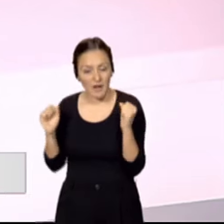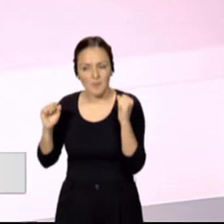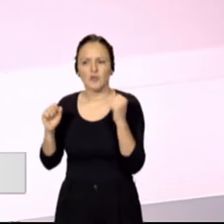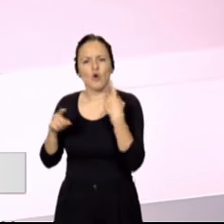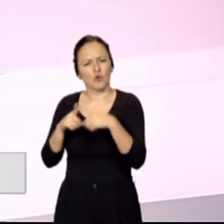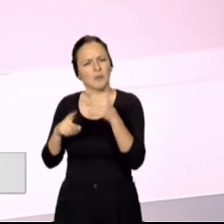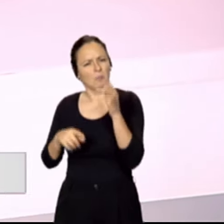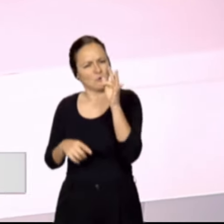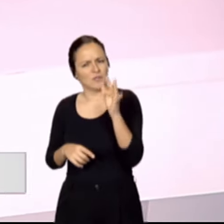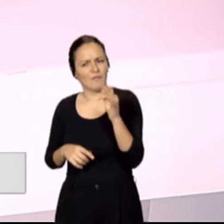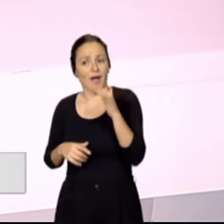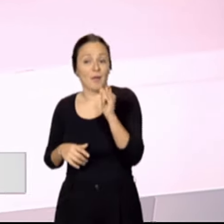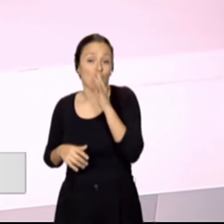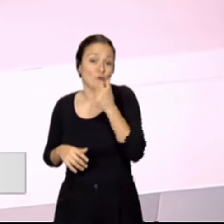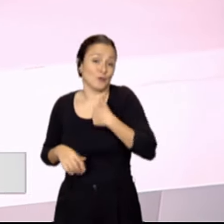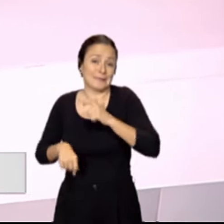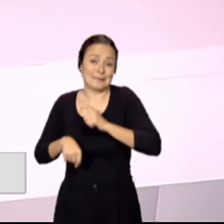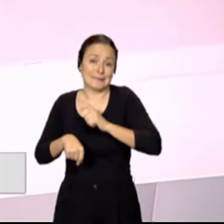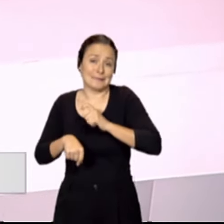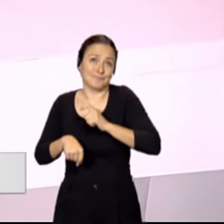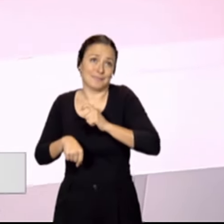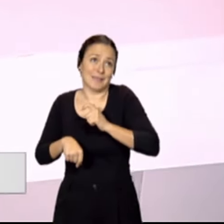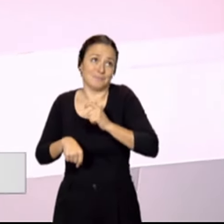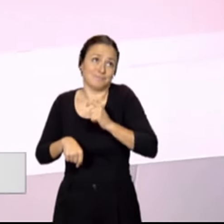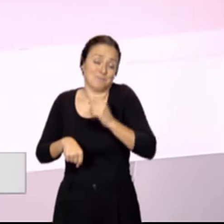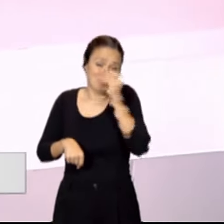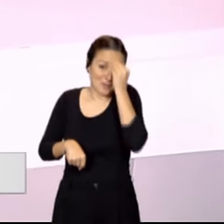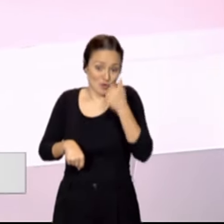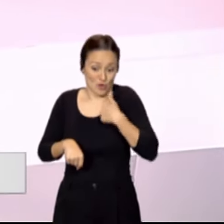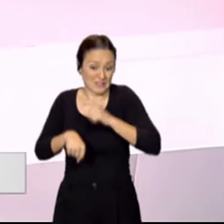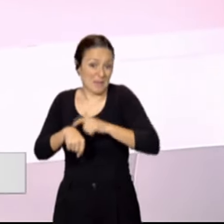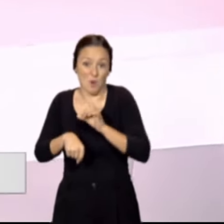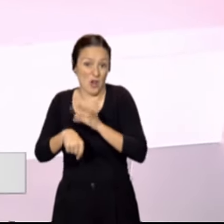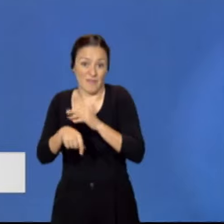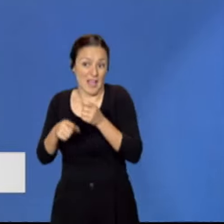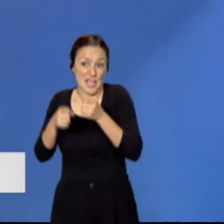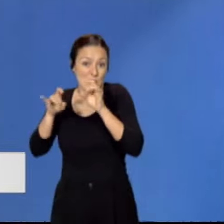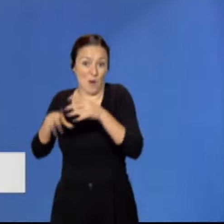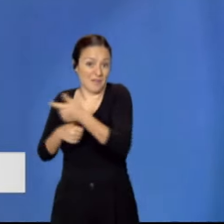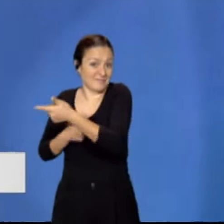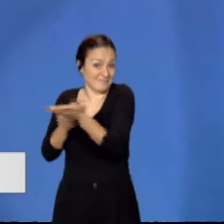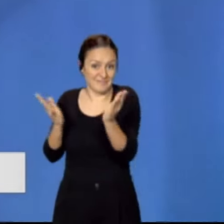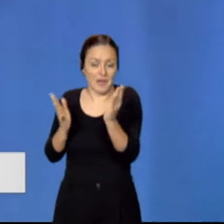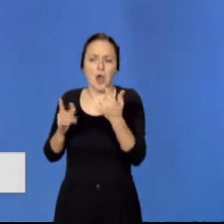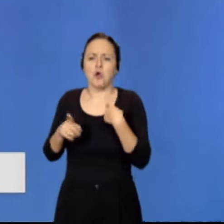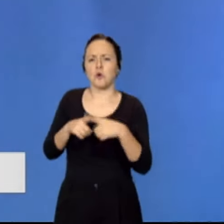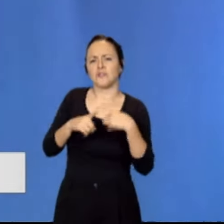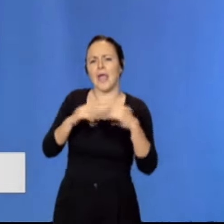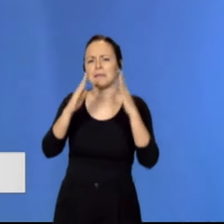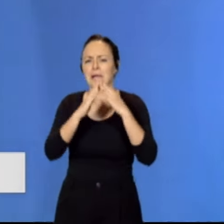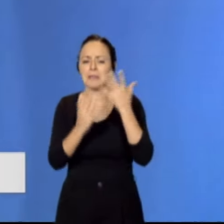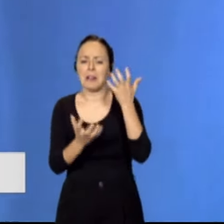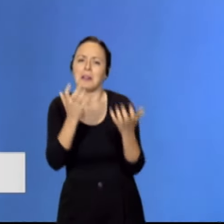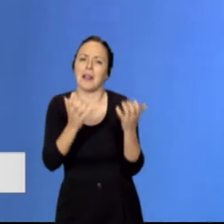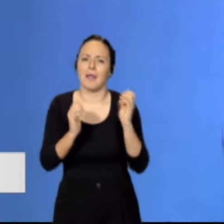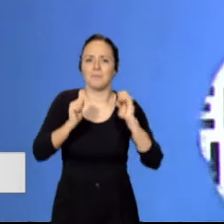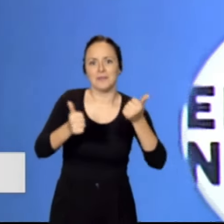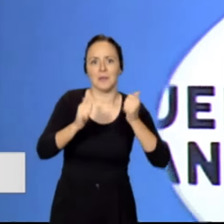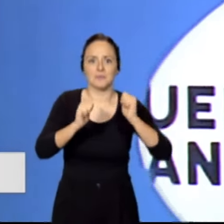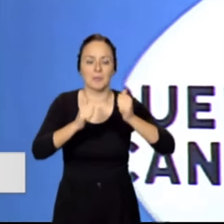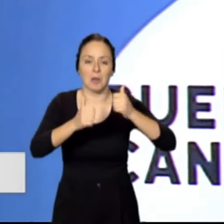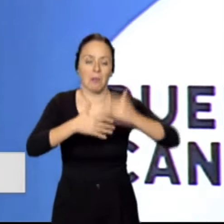pues tanto tiempo libre como tantos canarios tantos españoles en casa pues empezamos a hacer cositas empezamos a hacer pruebas y bueno la